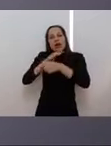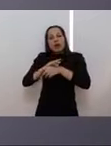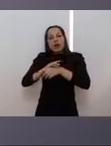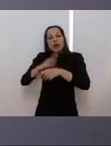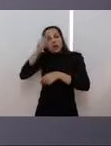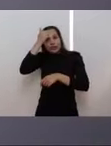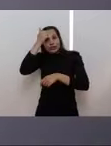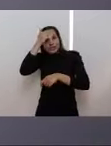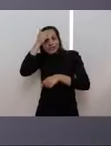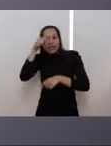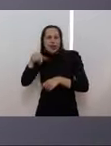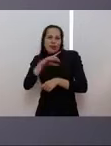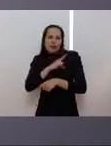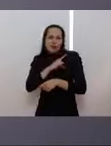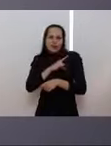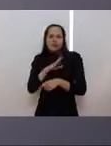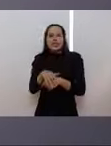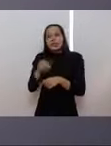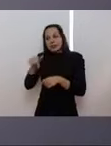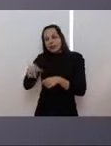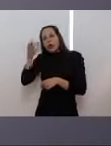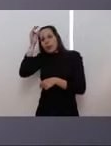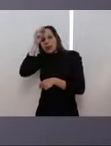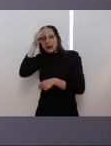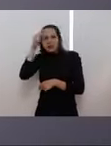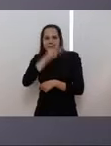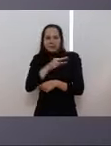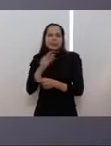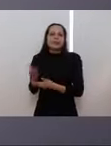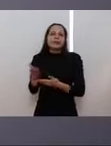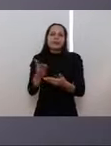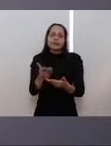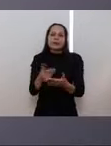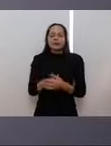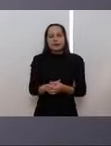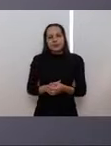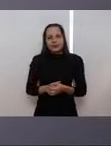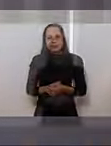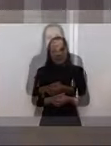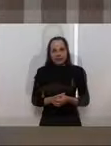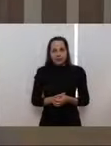científica del hospital militar central le doy la palabra coronel bienvenido